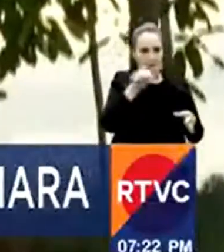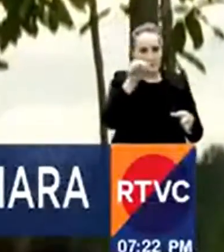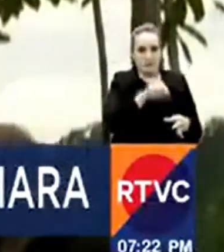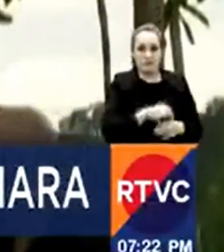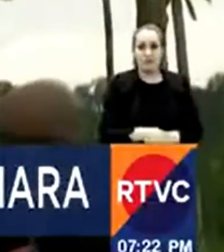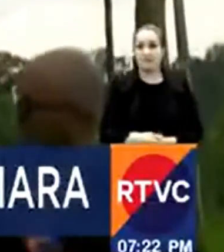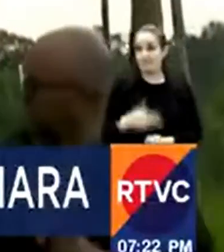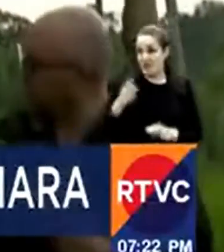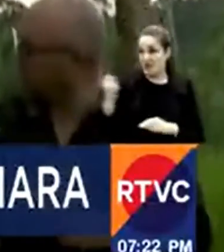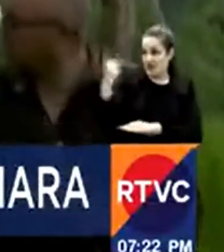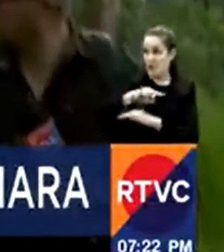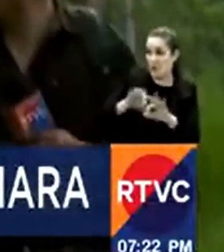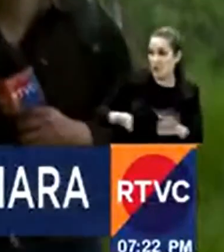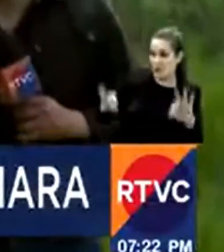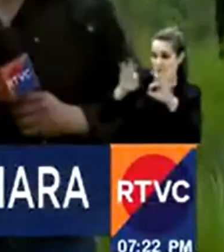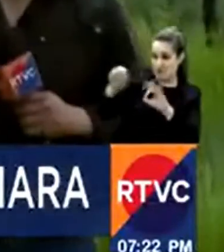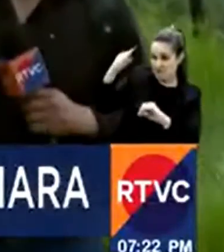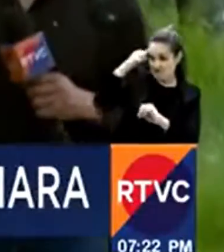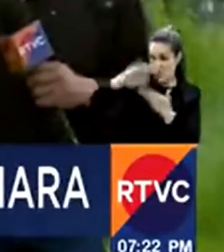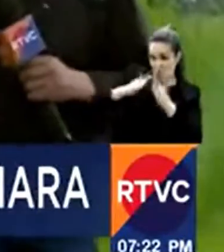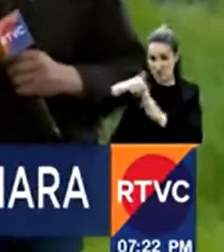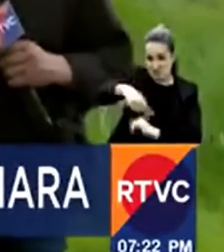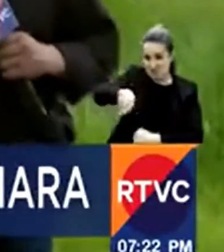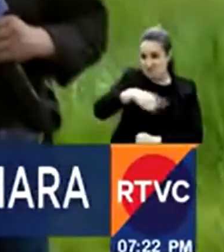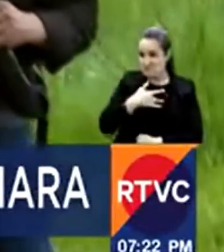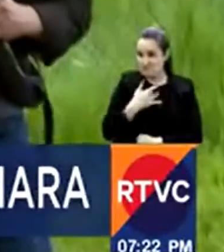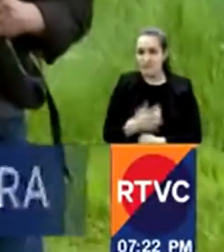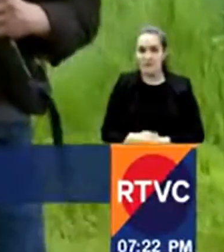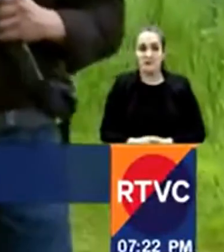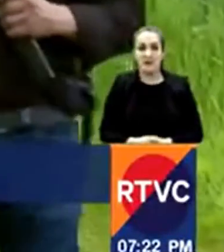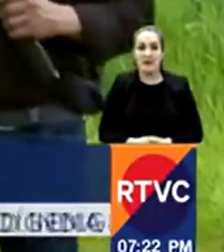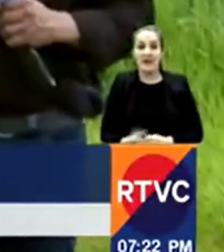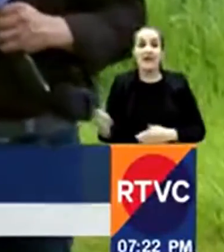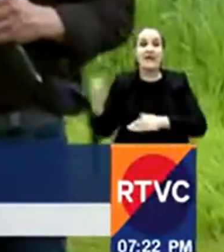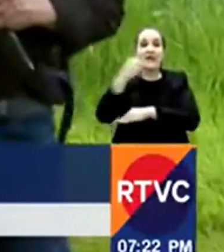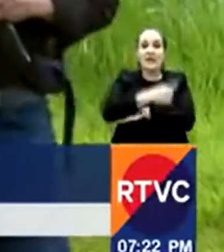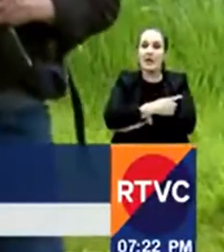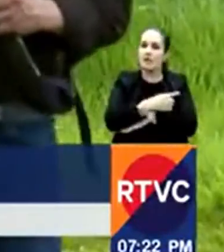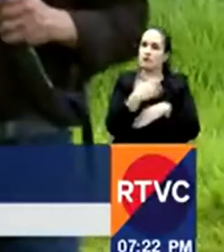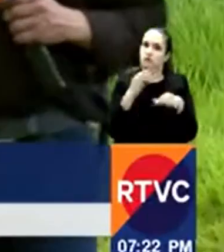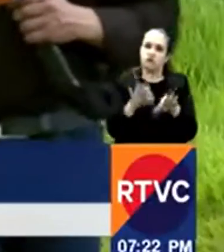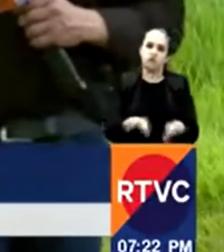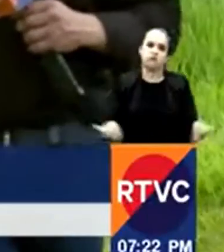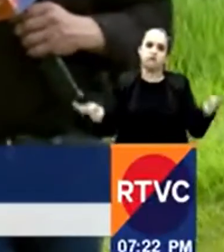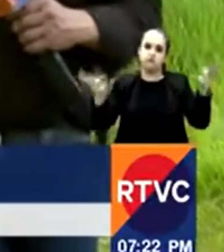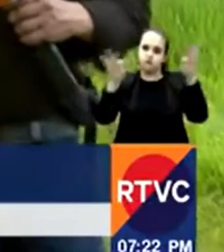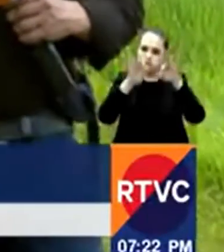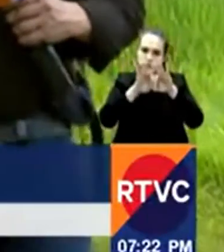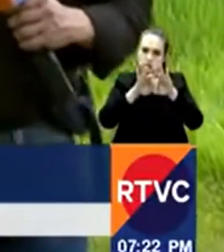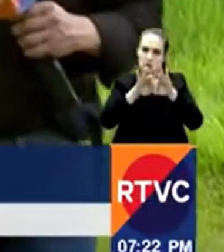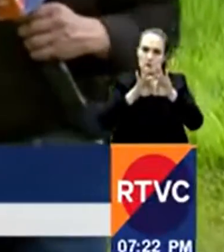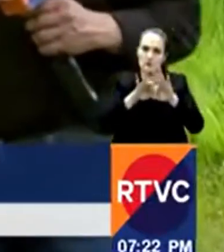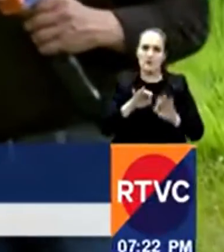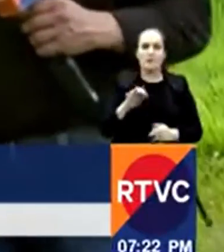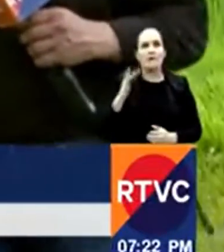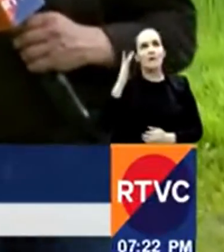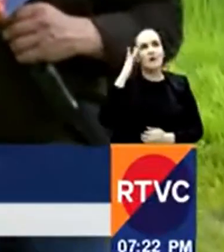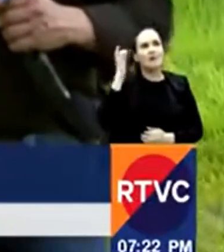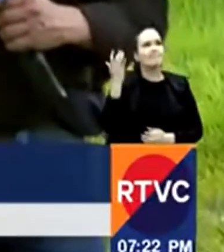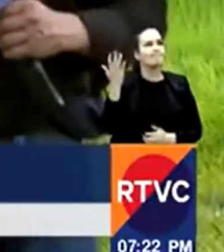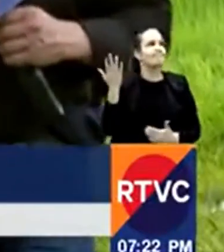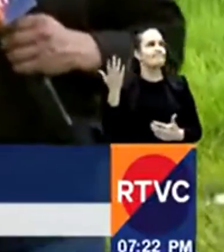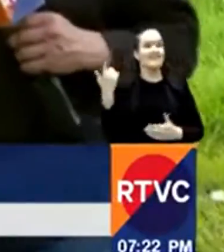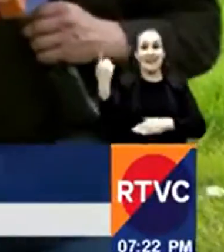un día importante para su comunidad? Ese día para mí va a ser muy importante porque es un día